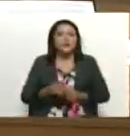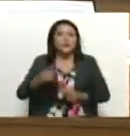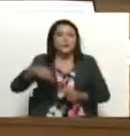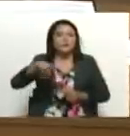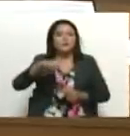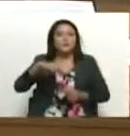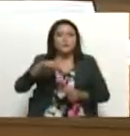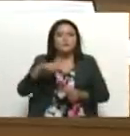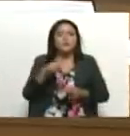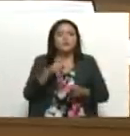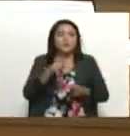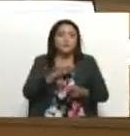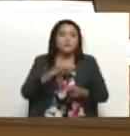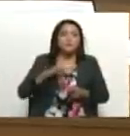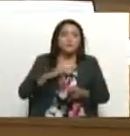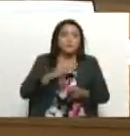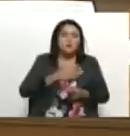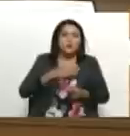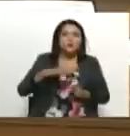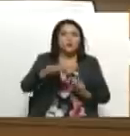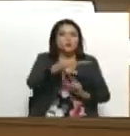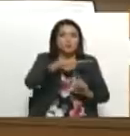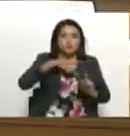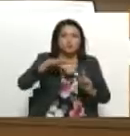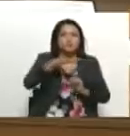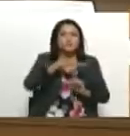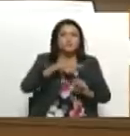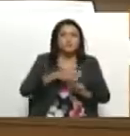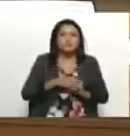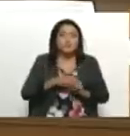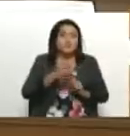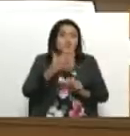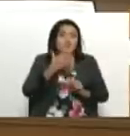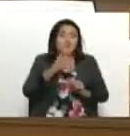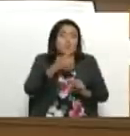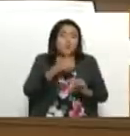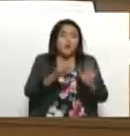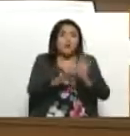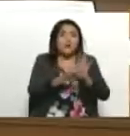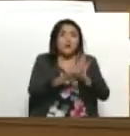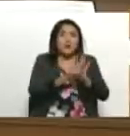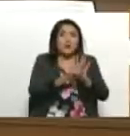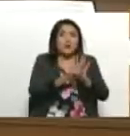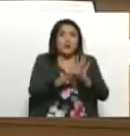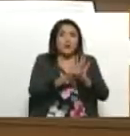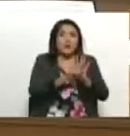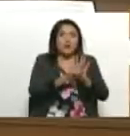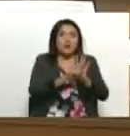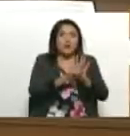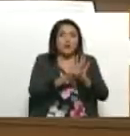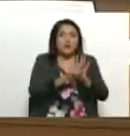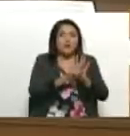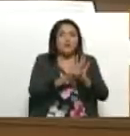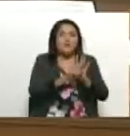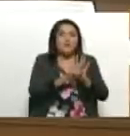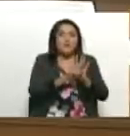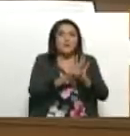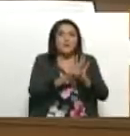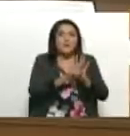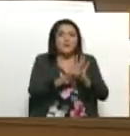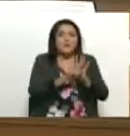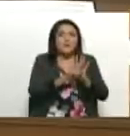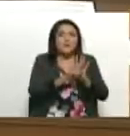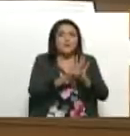origen en dinero ilícito, entra en el espectro de esta ley.